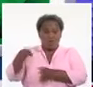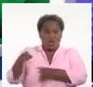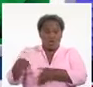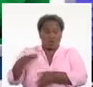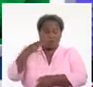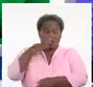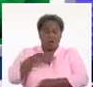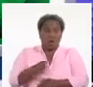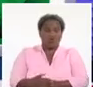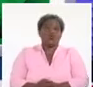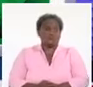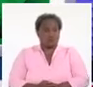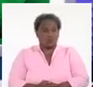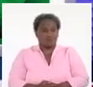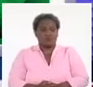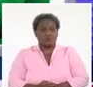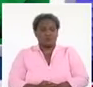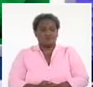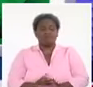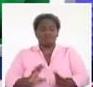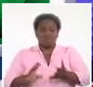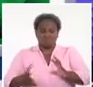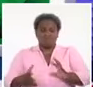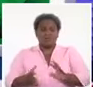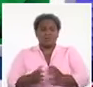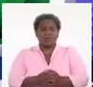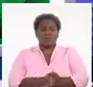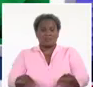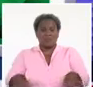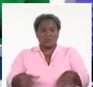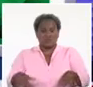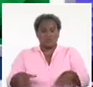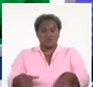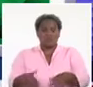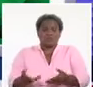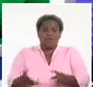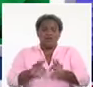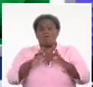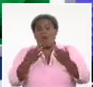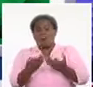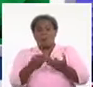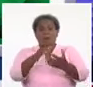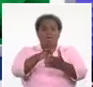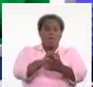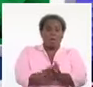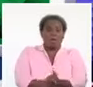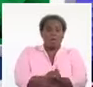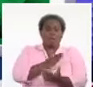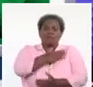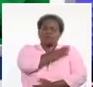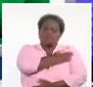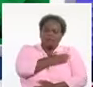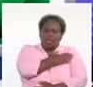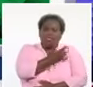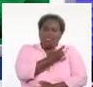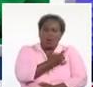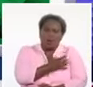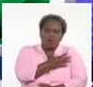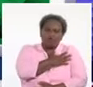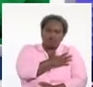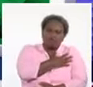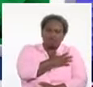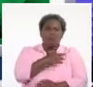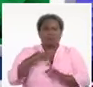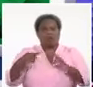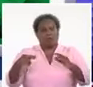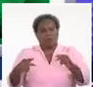todavía mucho más complejo. Damos las condolencias a familiares y amistades y